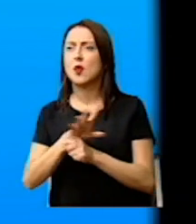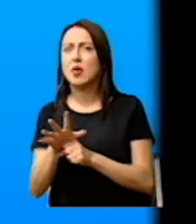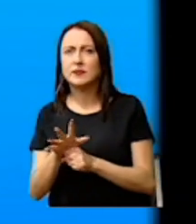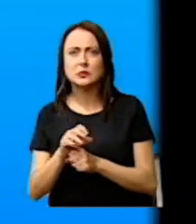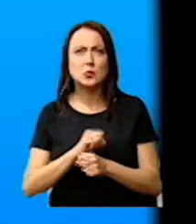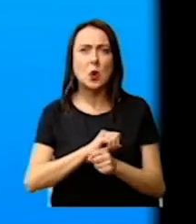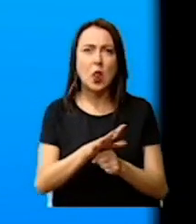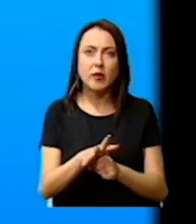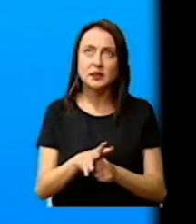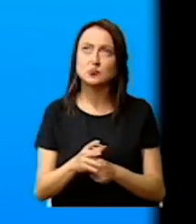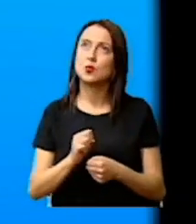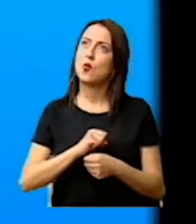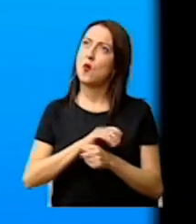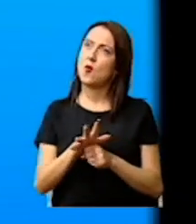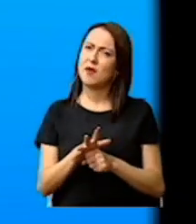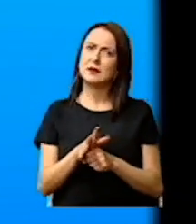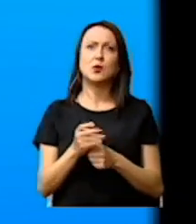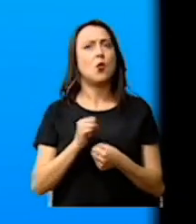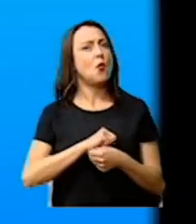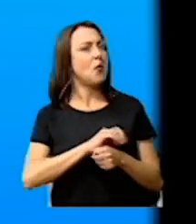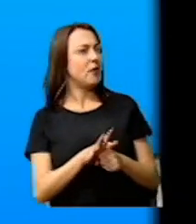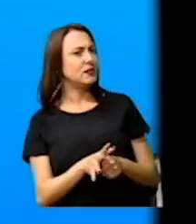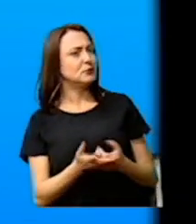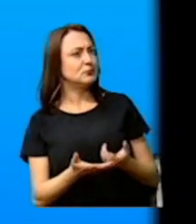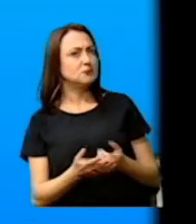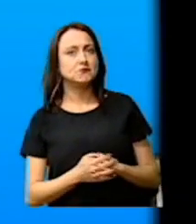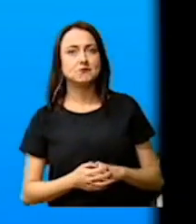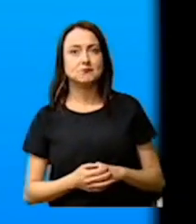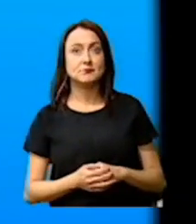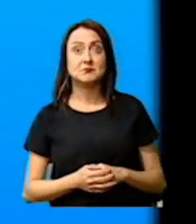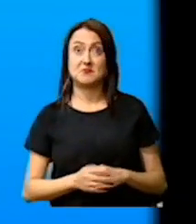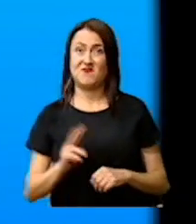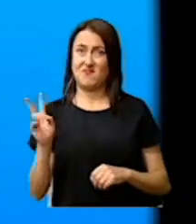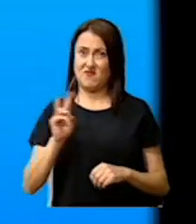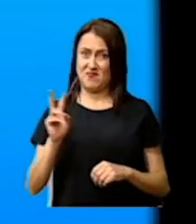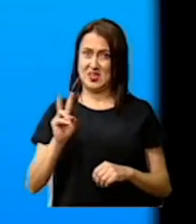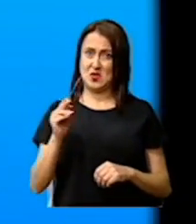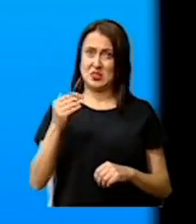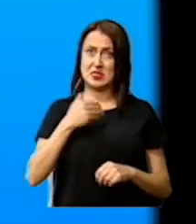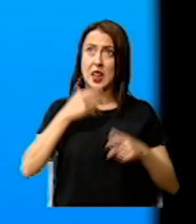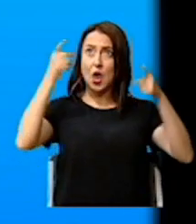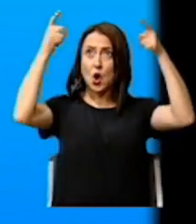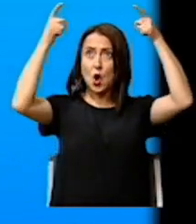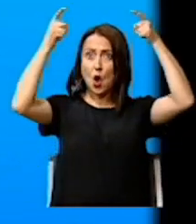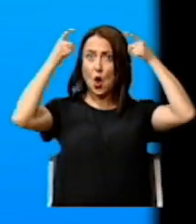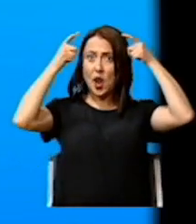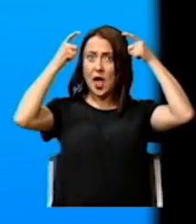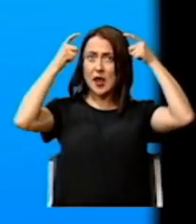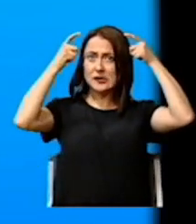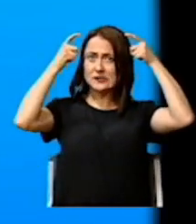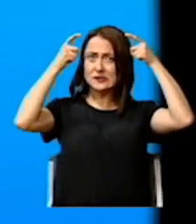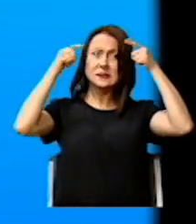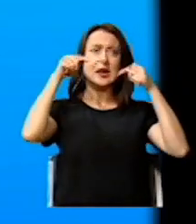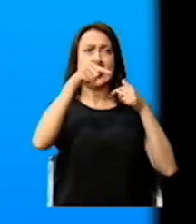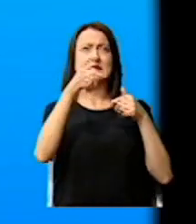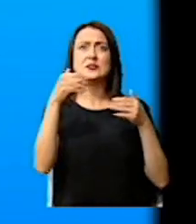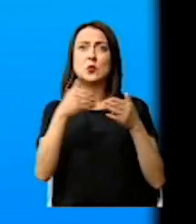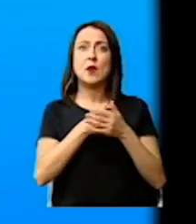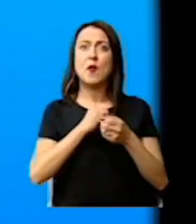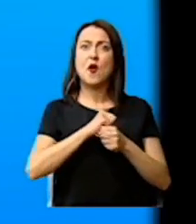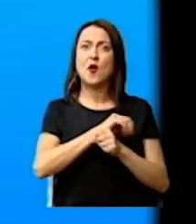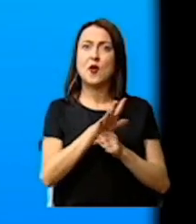coronavirus, coronavirus, coronavirus. Un virus que tiene corona. El nuevo coronavirus se